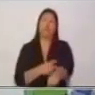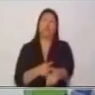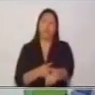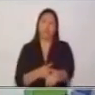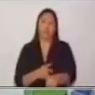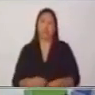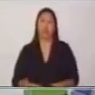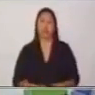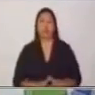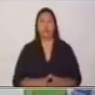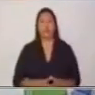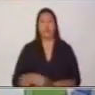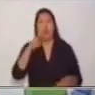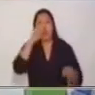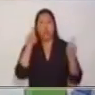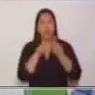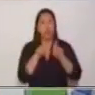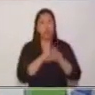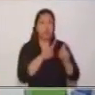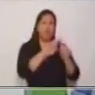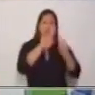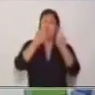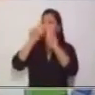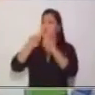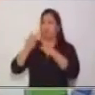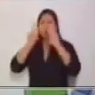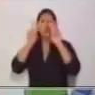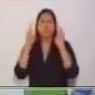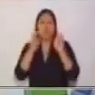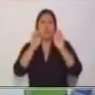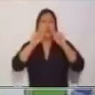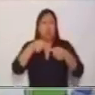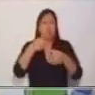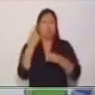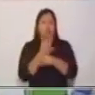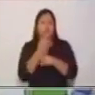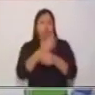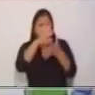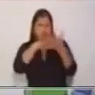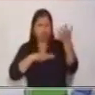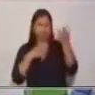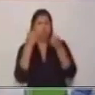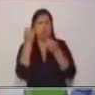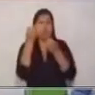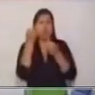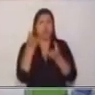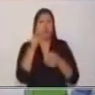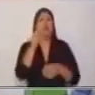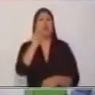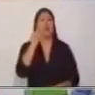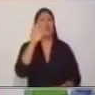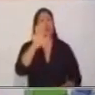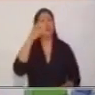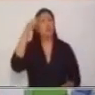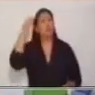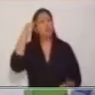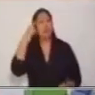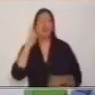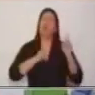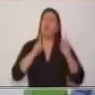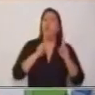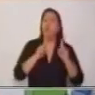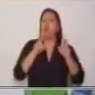tenemos la variedad de temas que podemos abordar en los textos informativos. Piensa en qué temas puedes hacer tú sobre